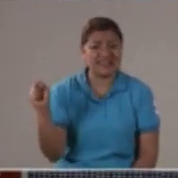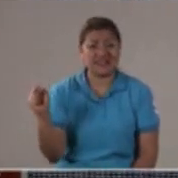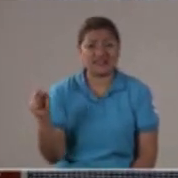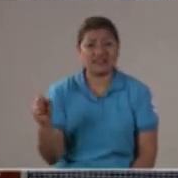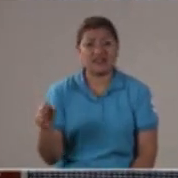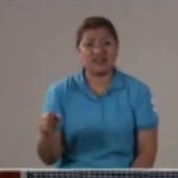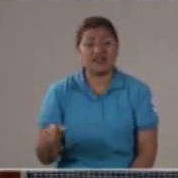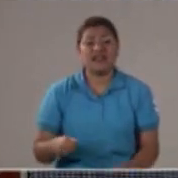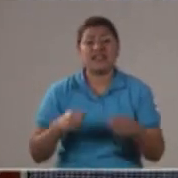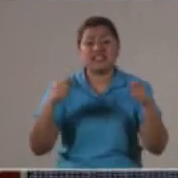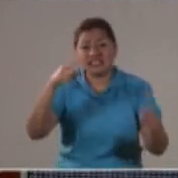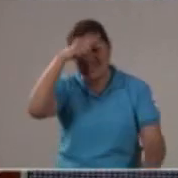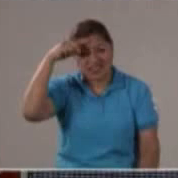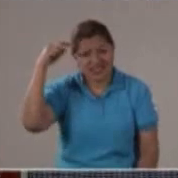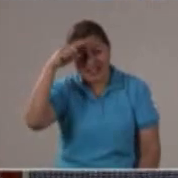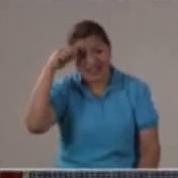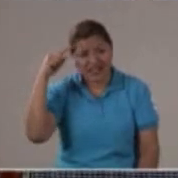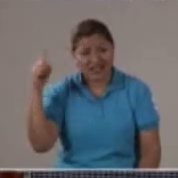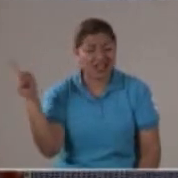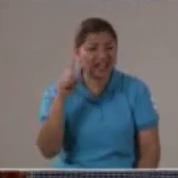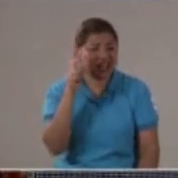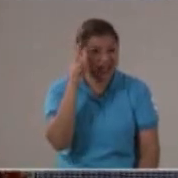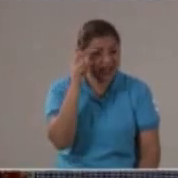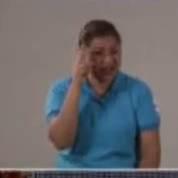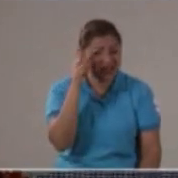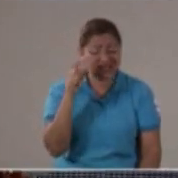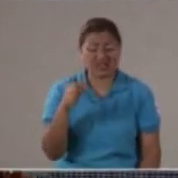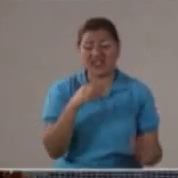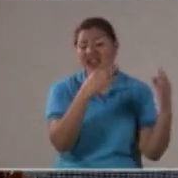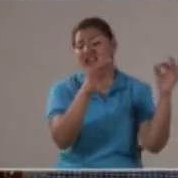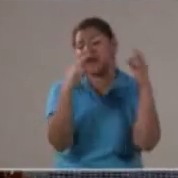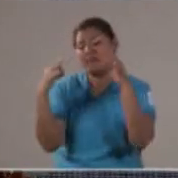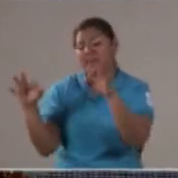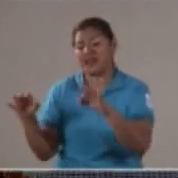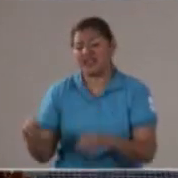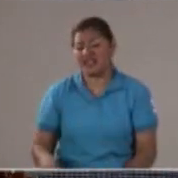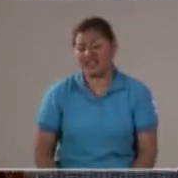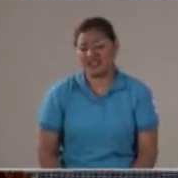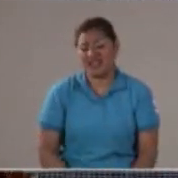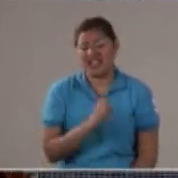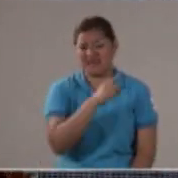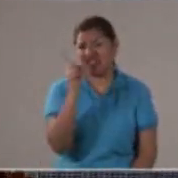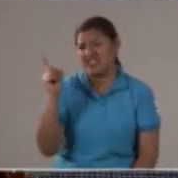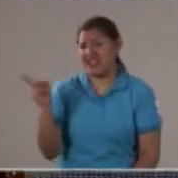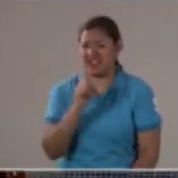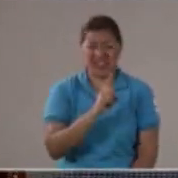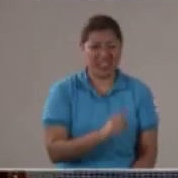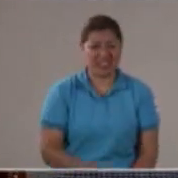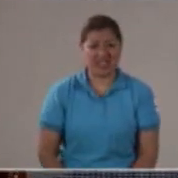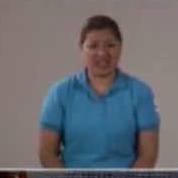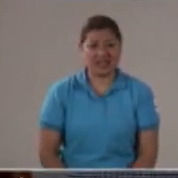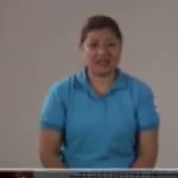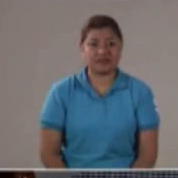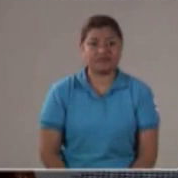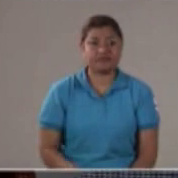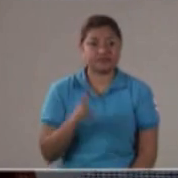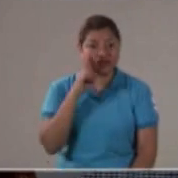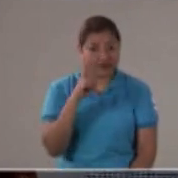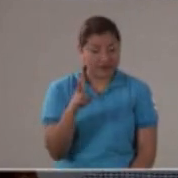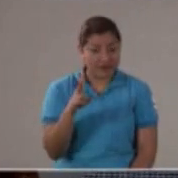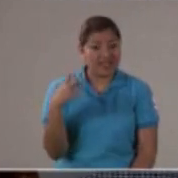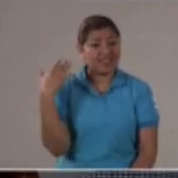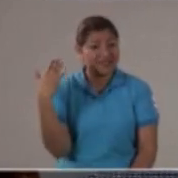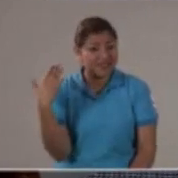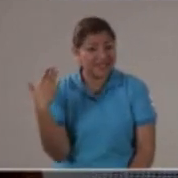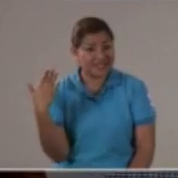estaban y no lo dejaban ni oír la prédica uno, no, qué barbaridad. No, y mire. Y